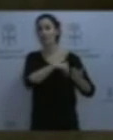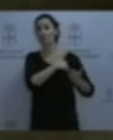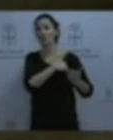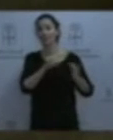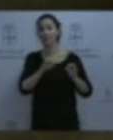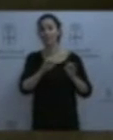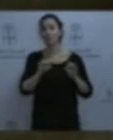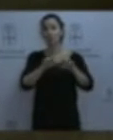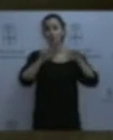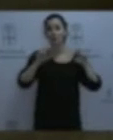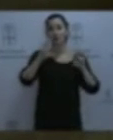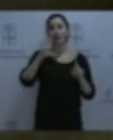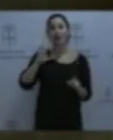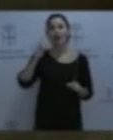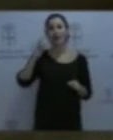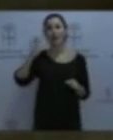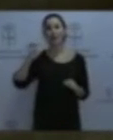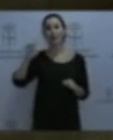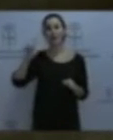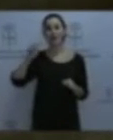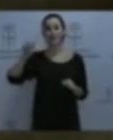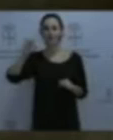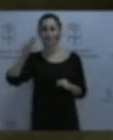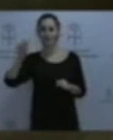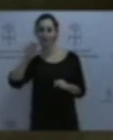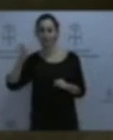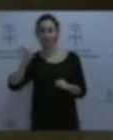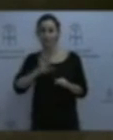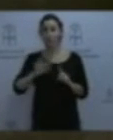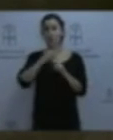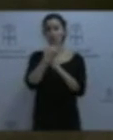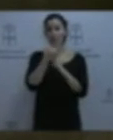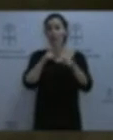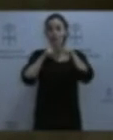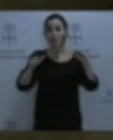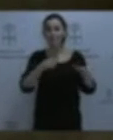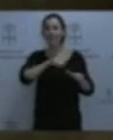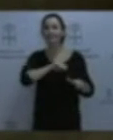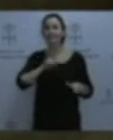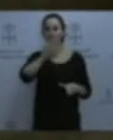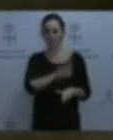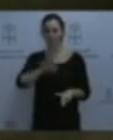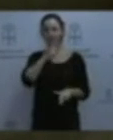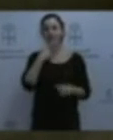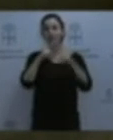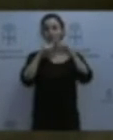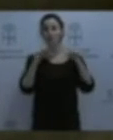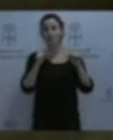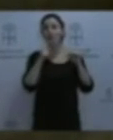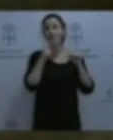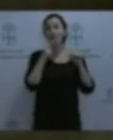editorial del Vives que plantea en su apartado de situación lingüística de España que el asturiano es un